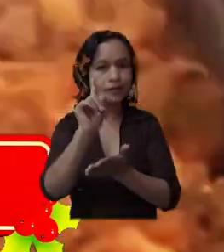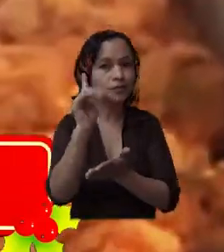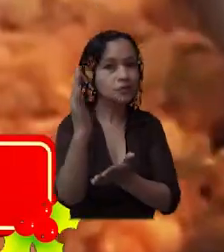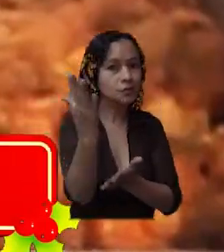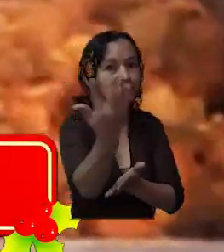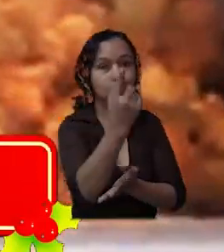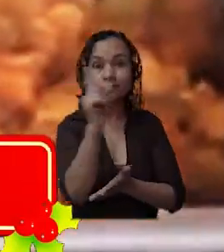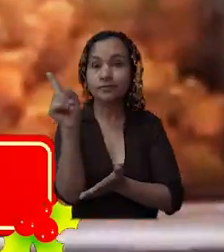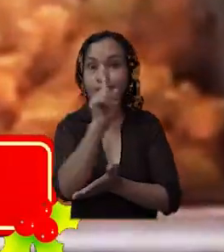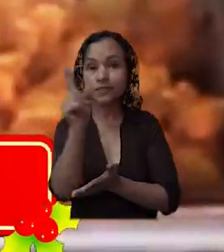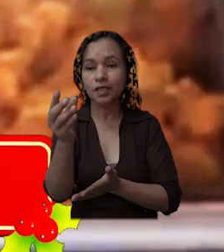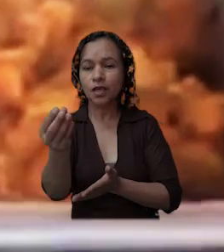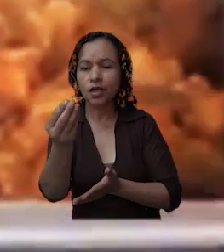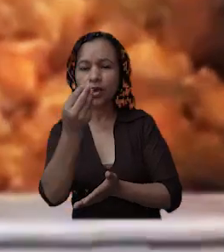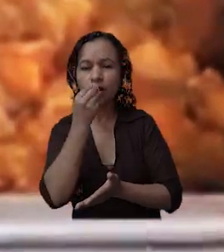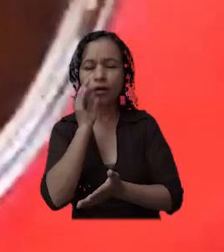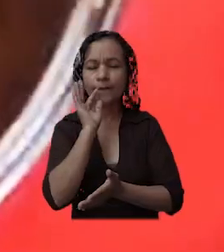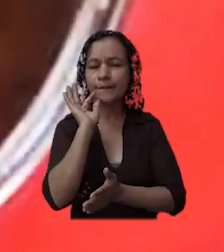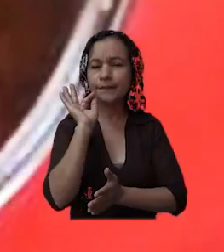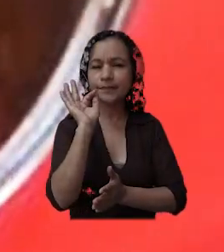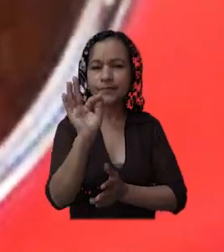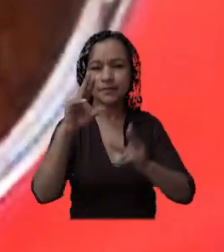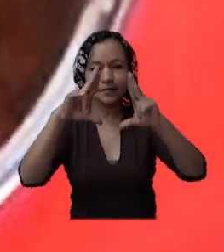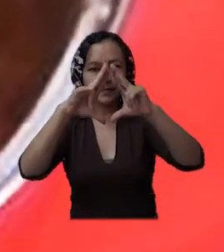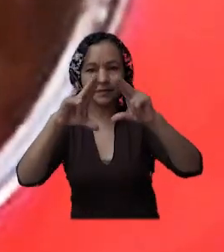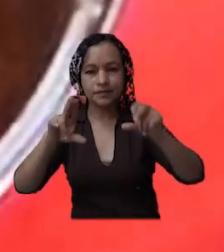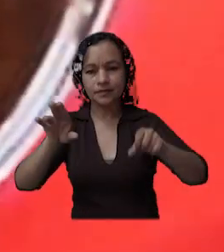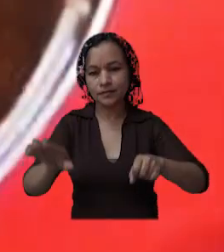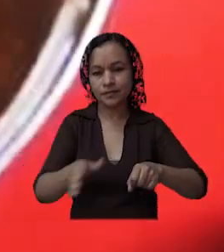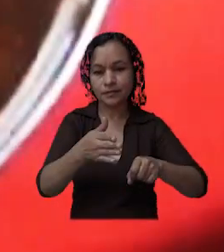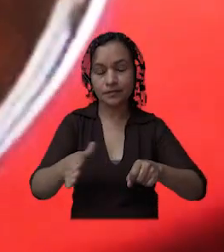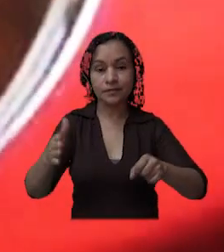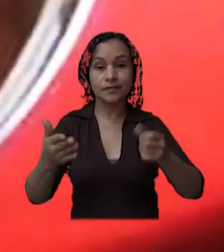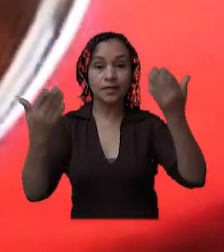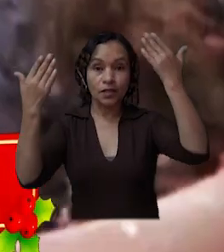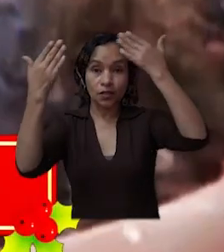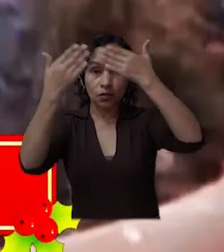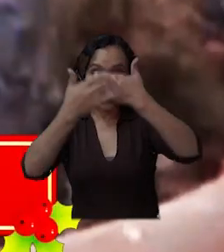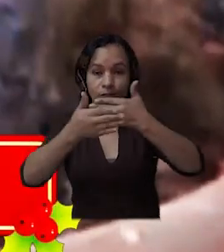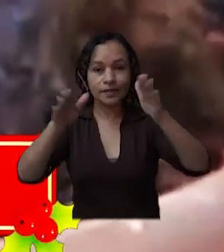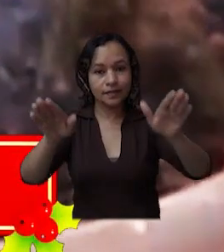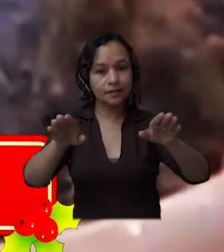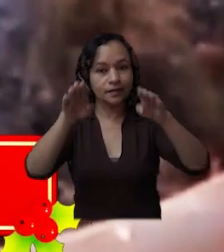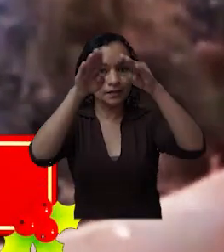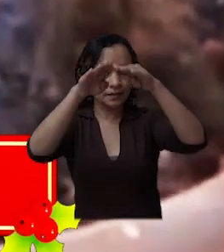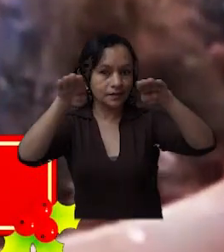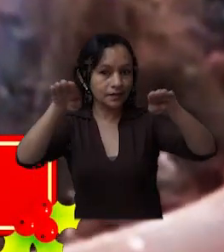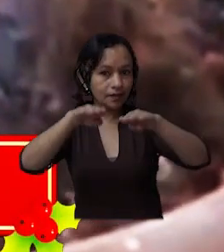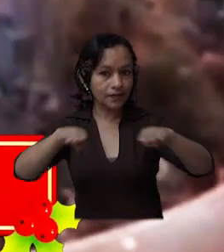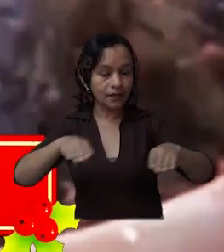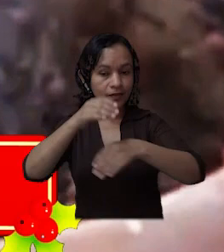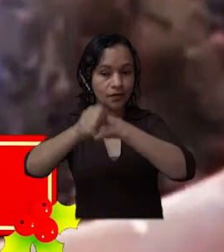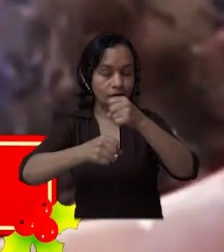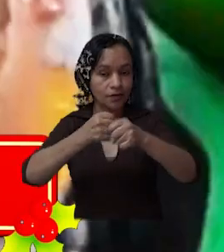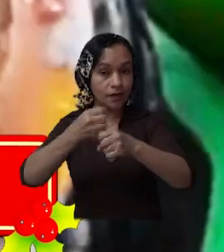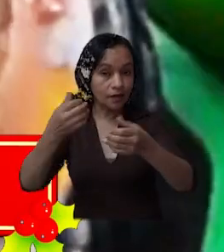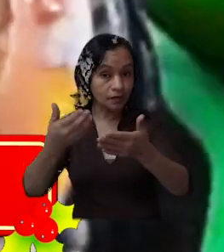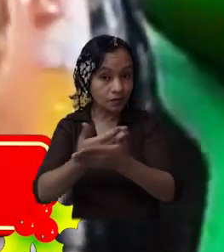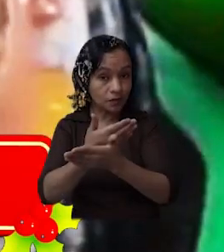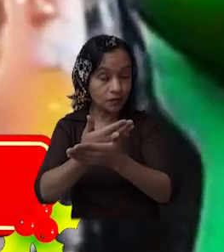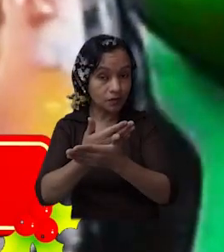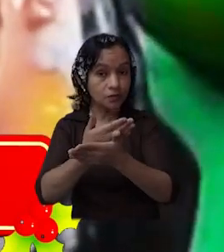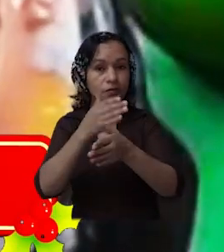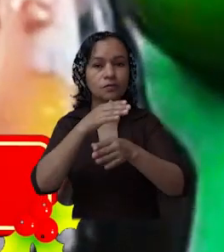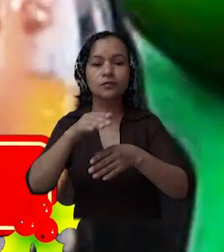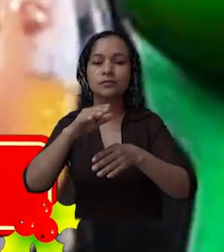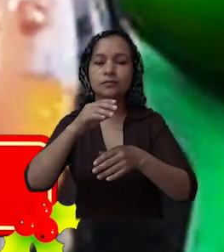Hoy hablaremos de una rica comida nica que prepararemos como cena de Navidad o fin de año. Lo que no puede faltar en esta época